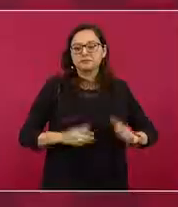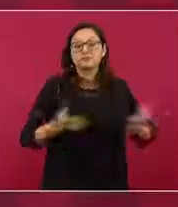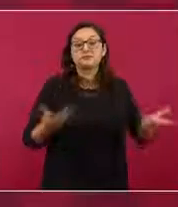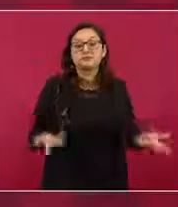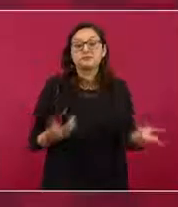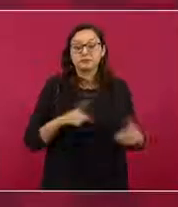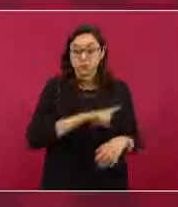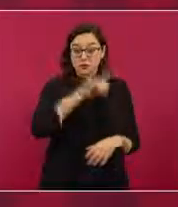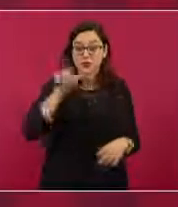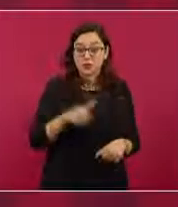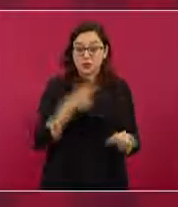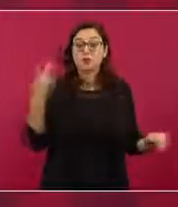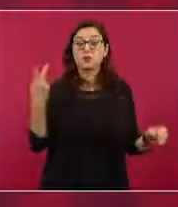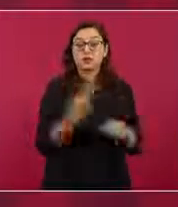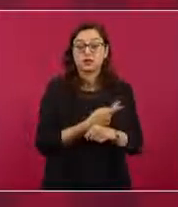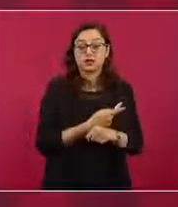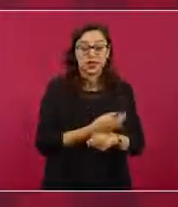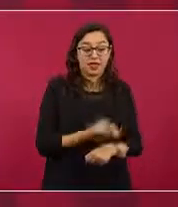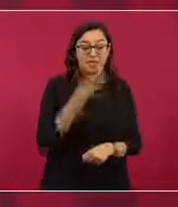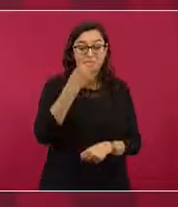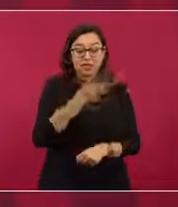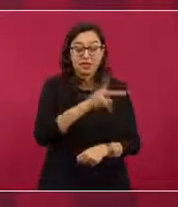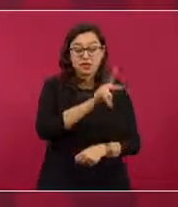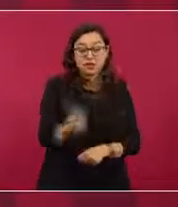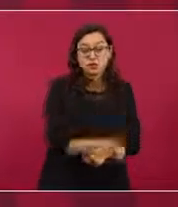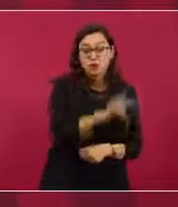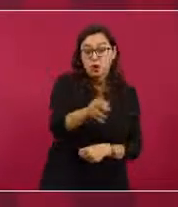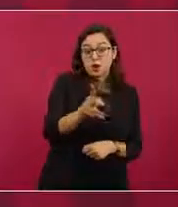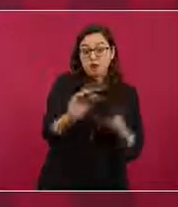cuando se iba a inundar a 3 pueblos